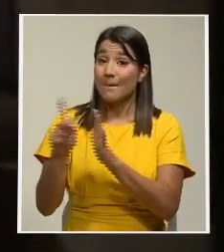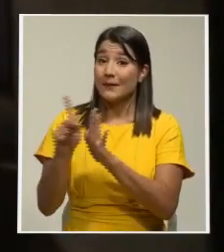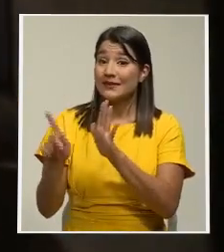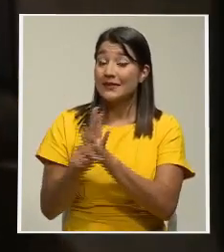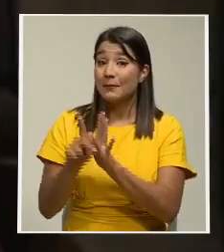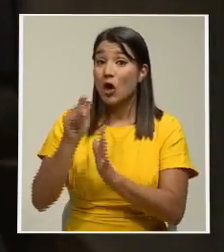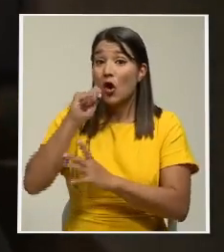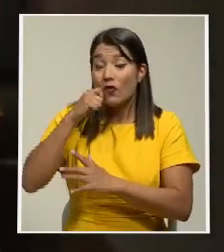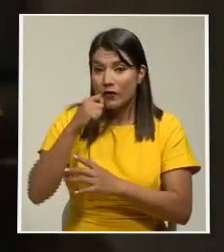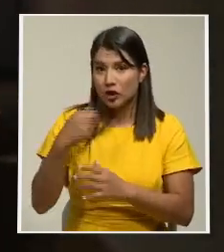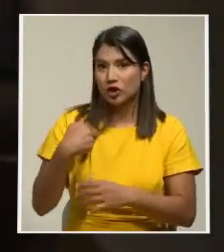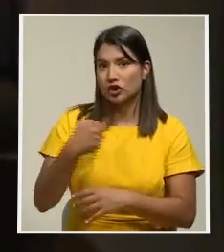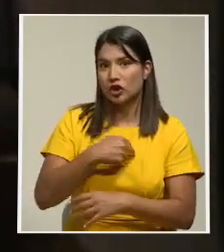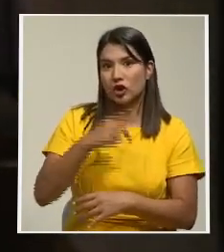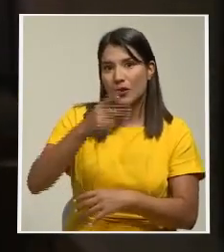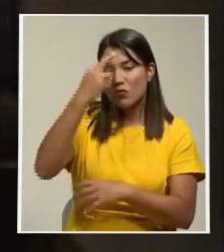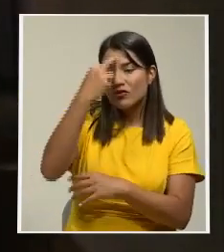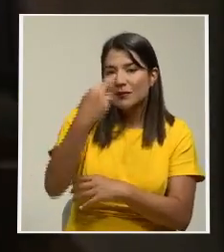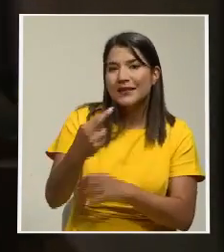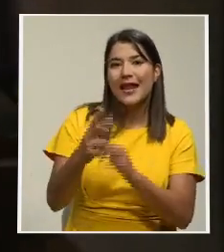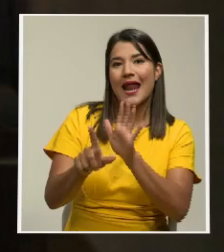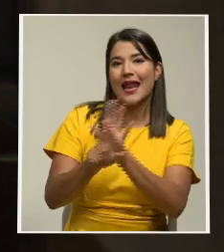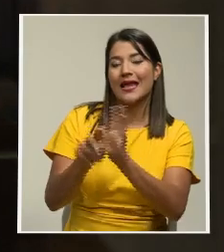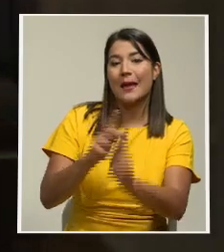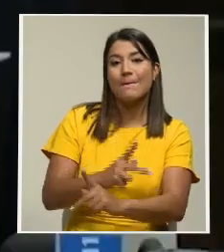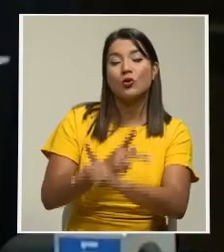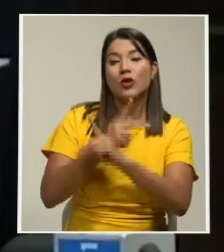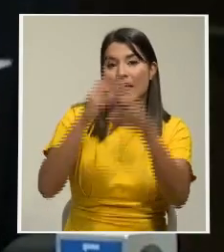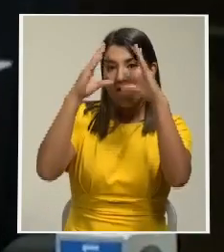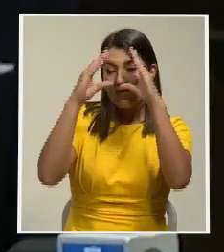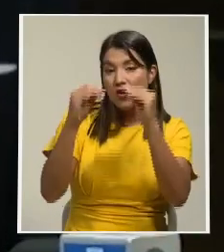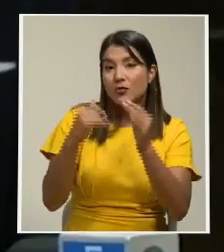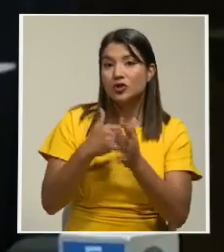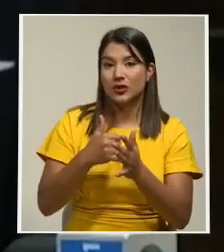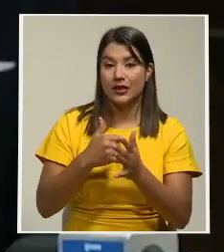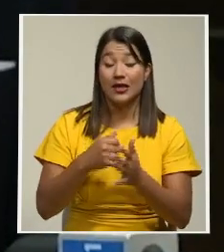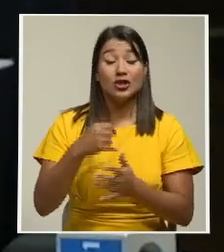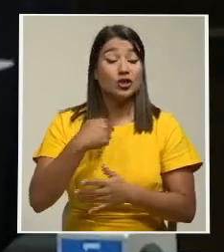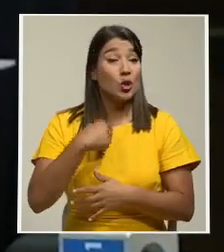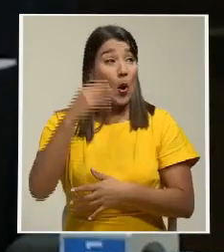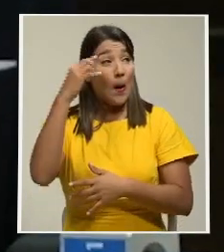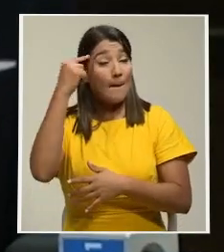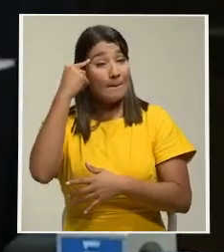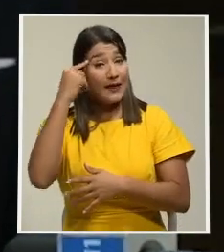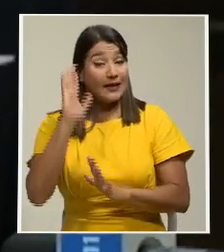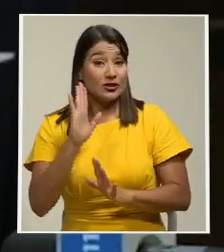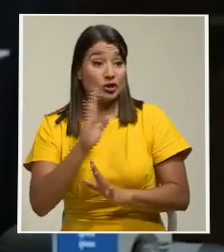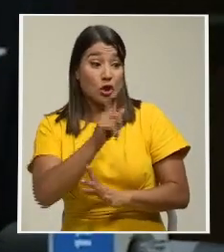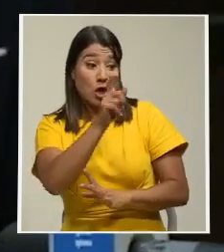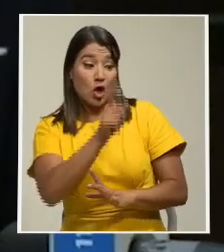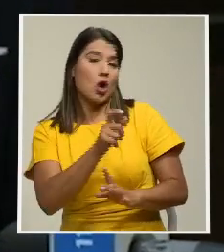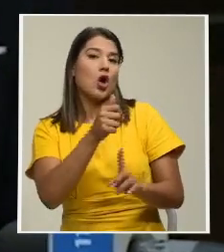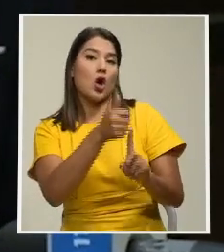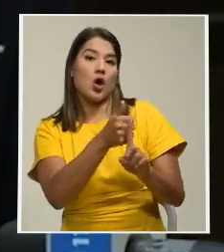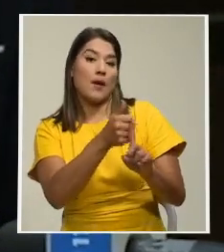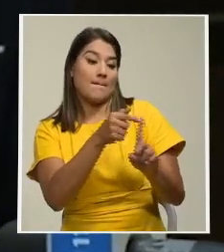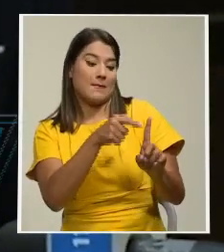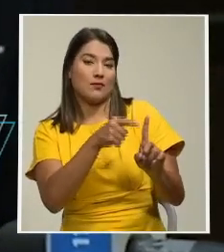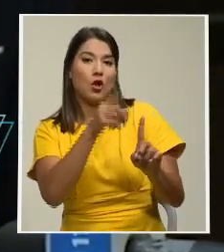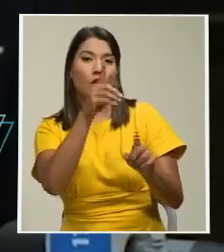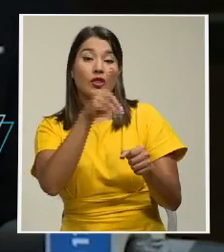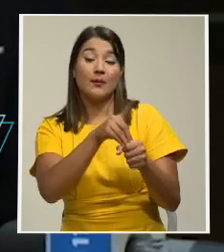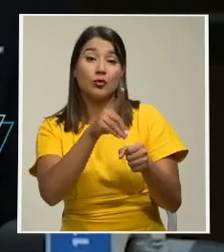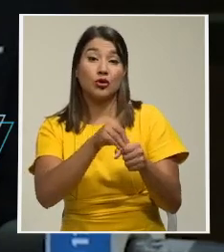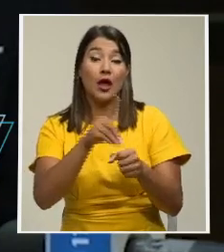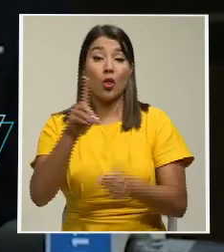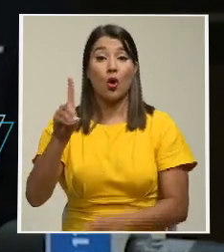mismo, respetar las leyes que protegen la información sensible. Yo diría que eso tiene que ser contestado directamente por el diputado